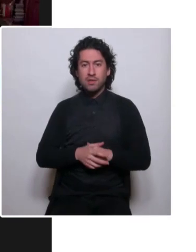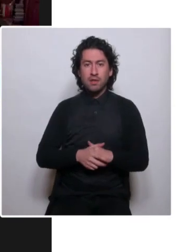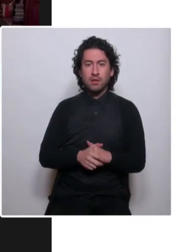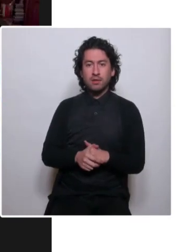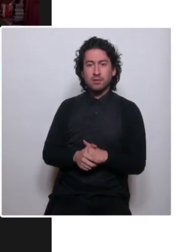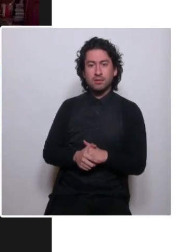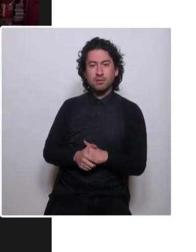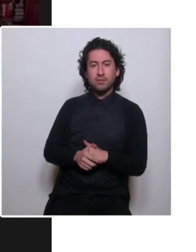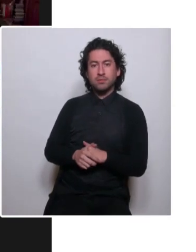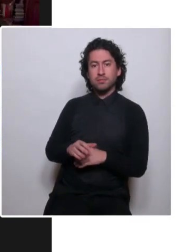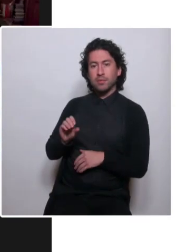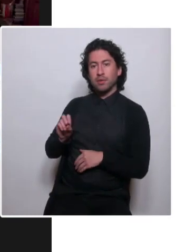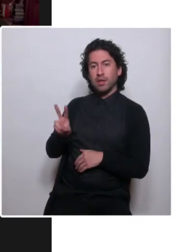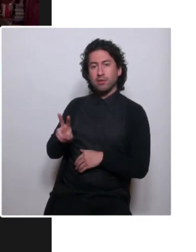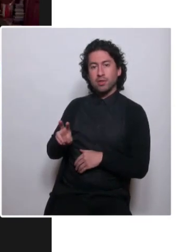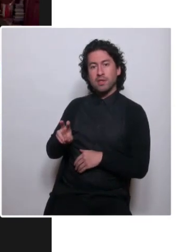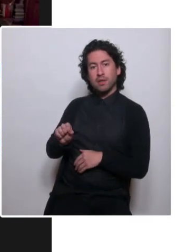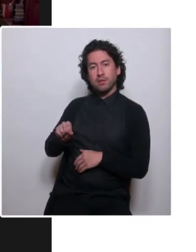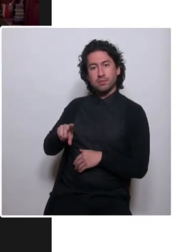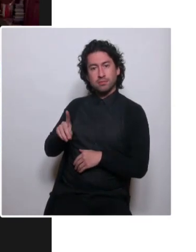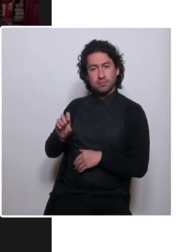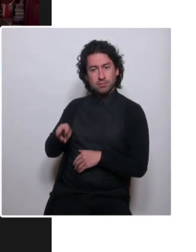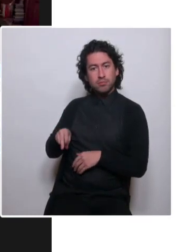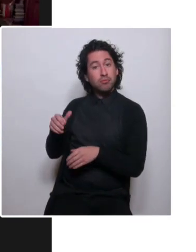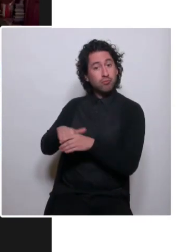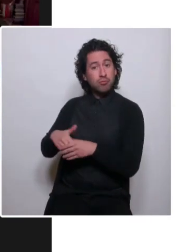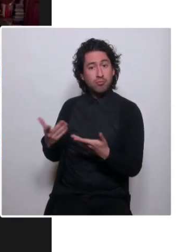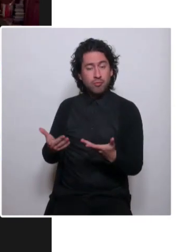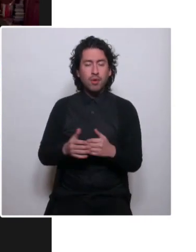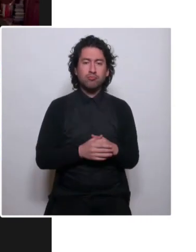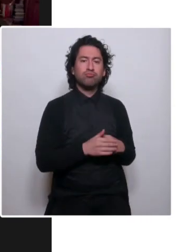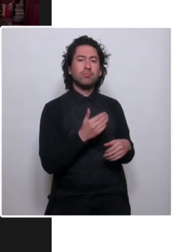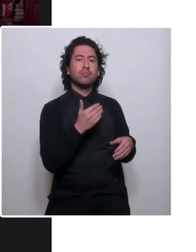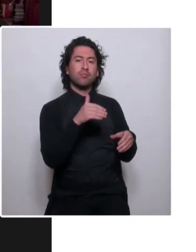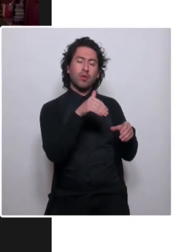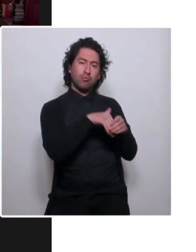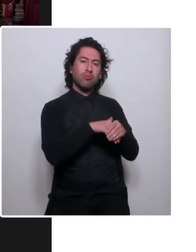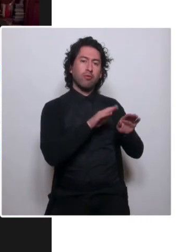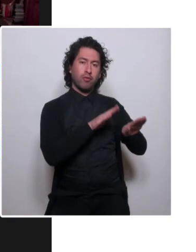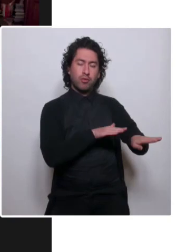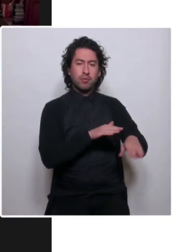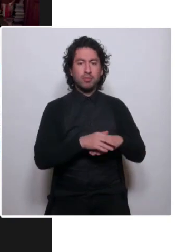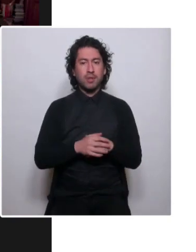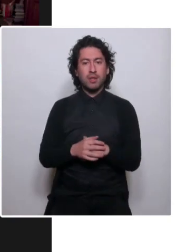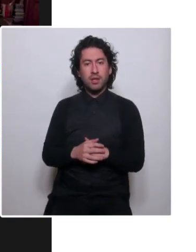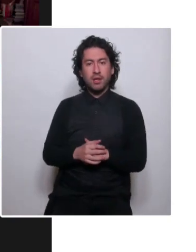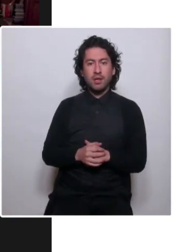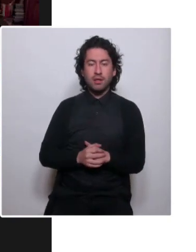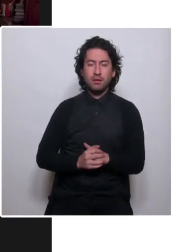Señor Sandón, ¿cómo vota? A favor, señor secretario.